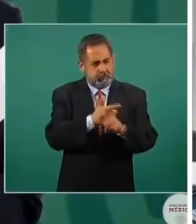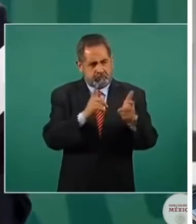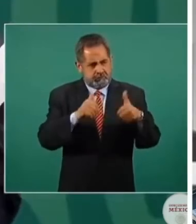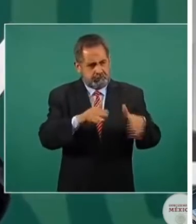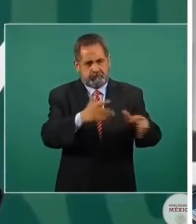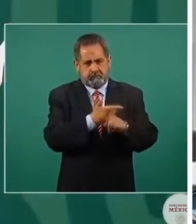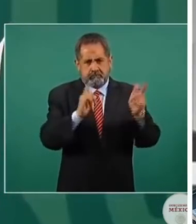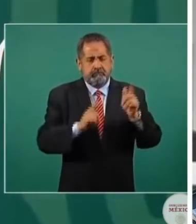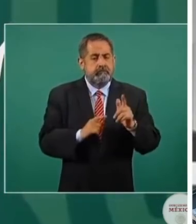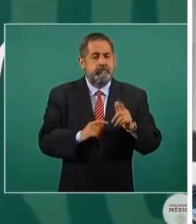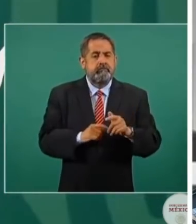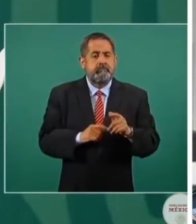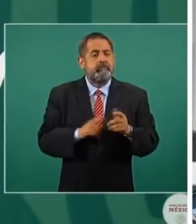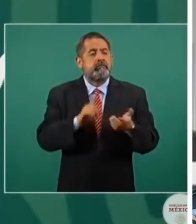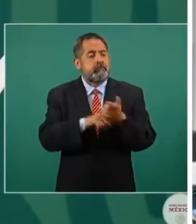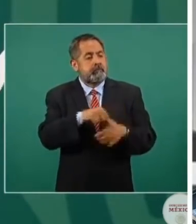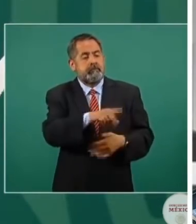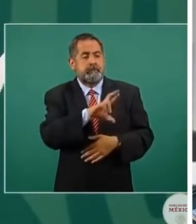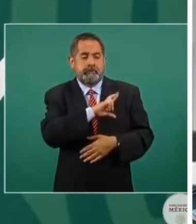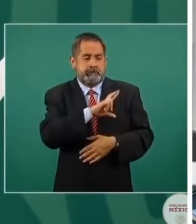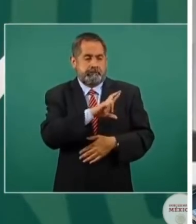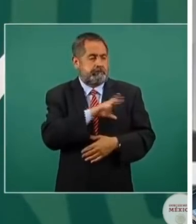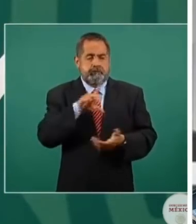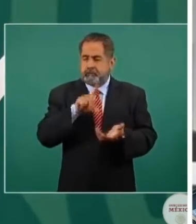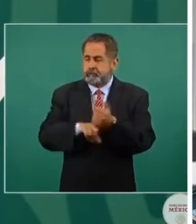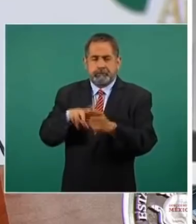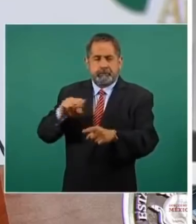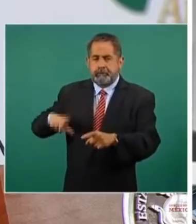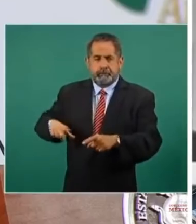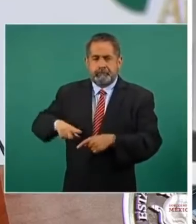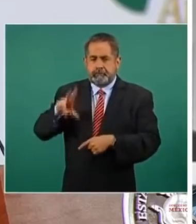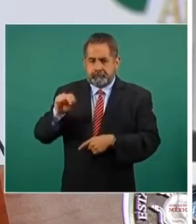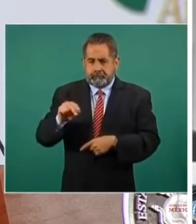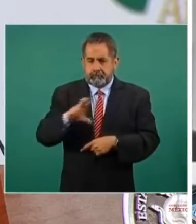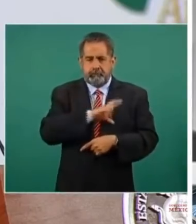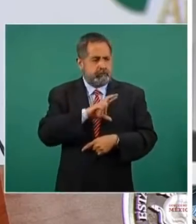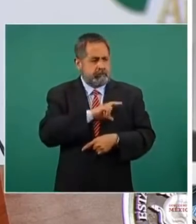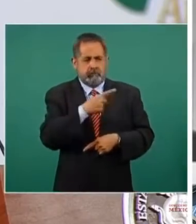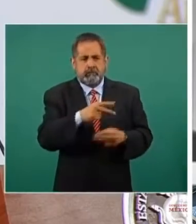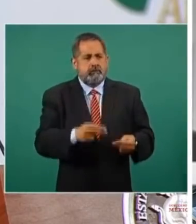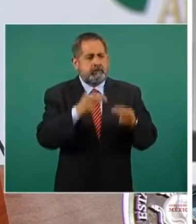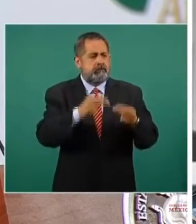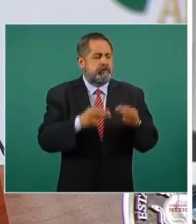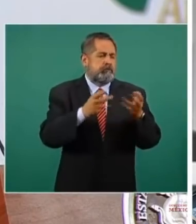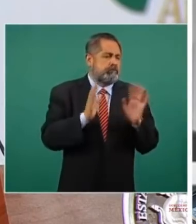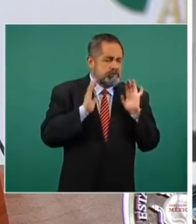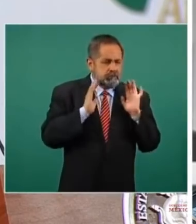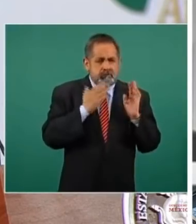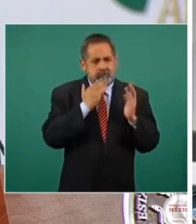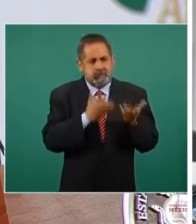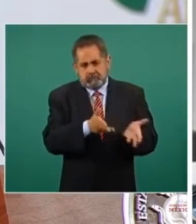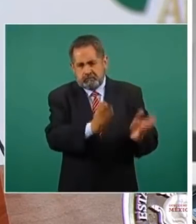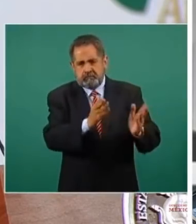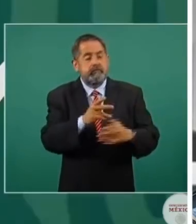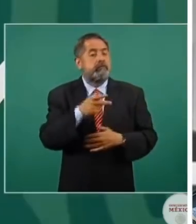persona honesta en la presidencia de la Suprema Corte de Justicia de la Nación, porque, como ya sabemos, quiere poner